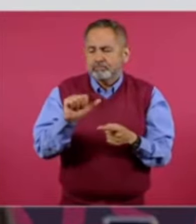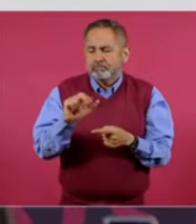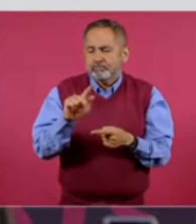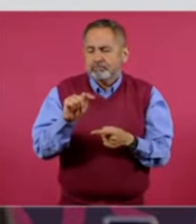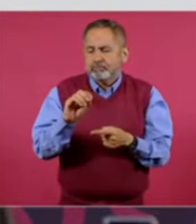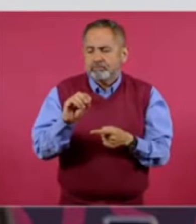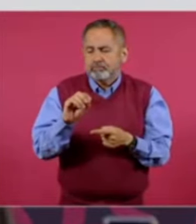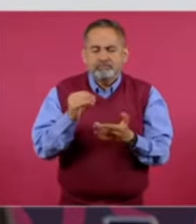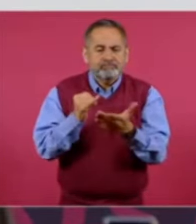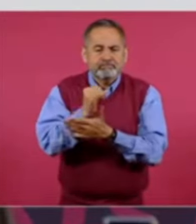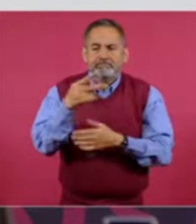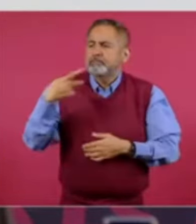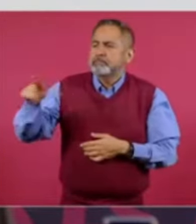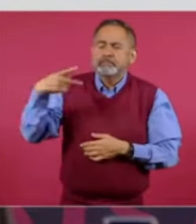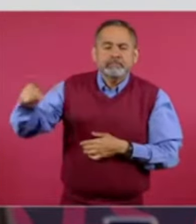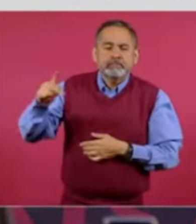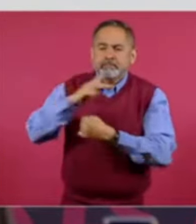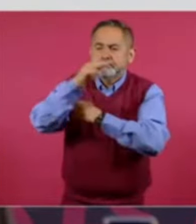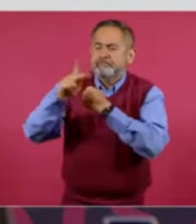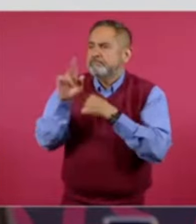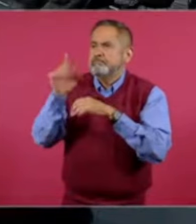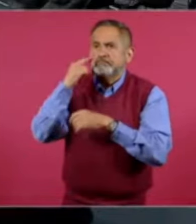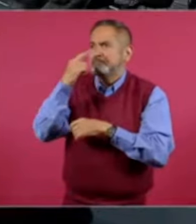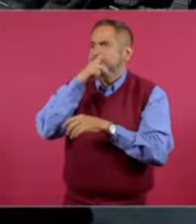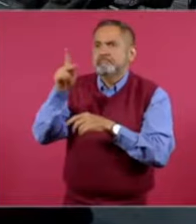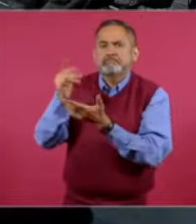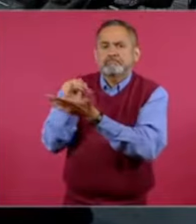autodeterminación de los pueblos,